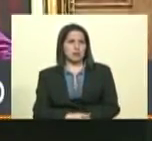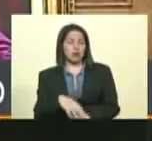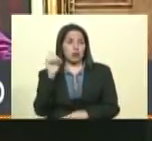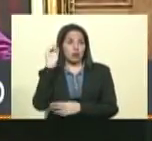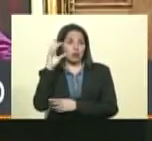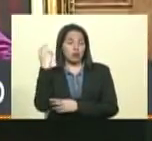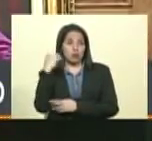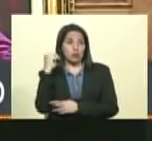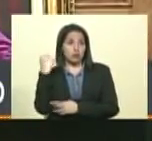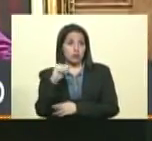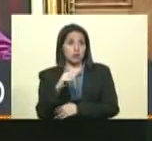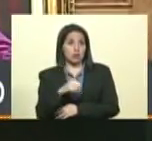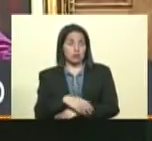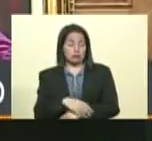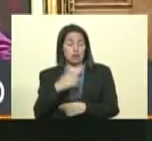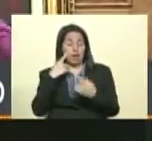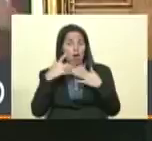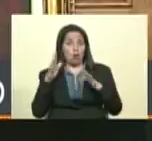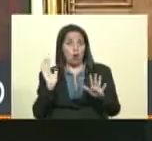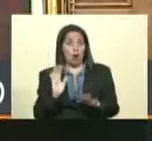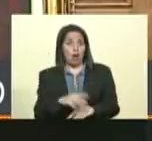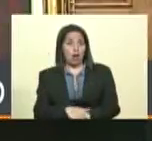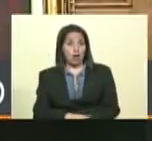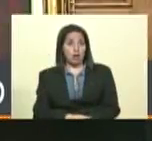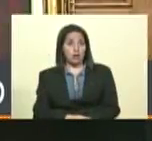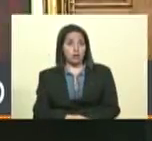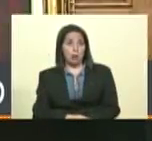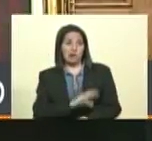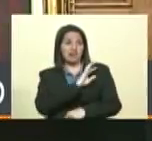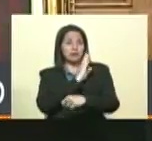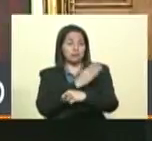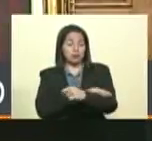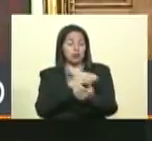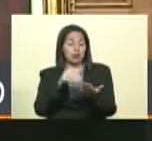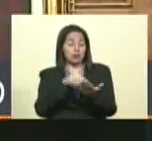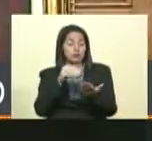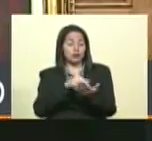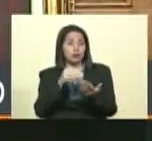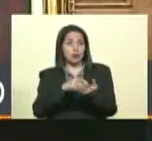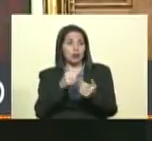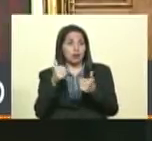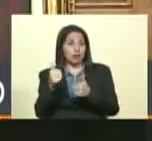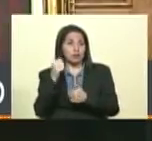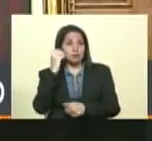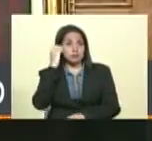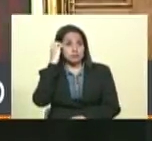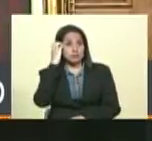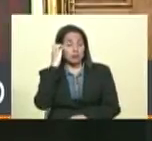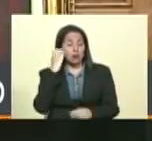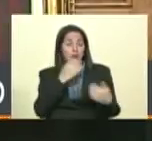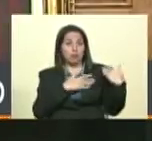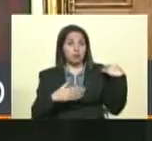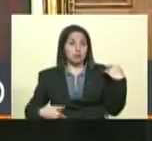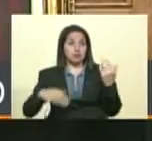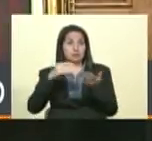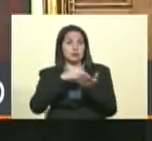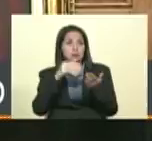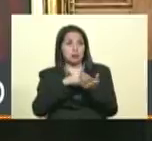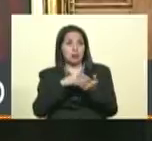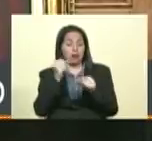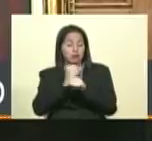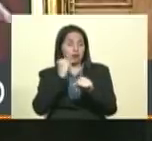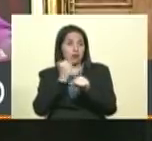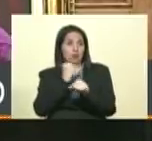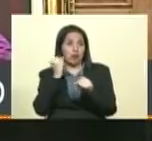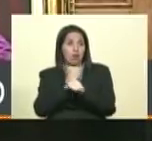constituyente, naguará pues. El poder lo tiene la clase obrera, ¿se dan cuenta? Un presidente obrero y los constituyentes